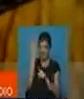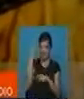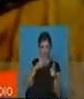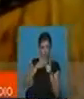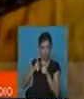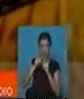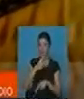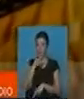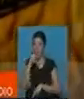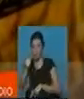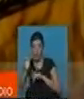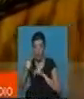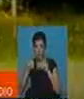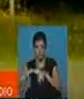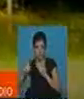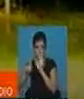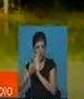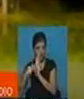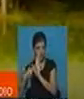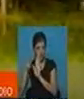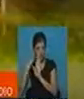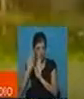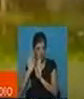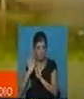equipo utilizado en la matanza.